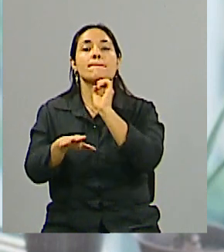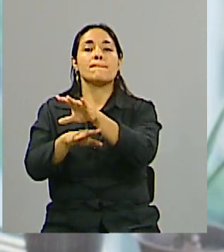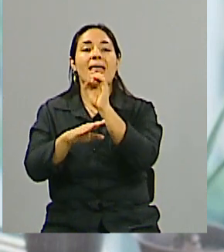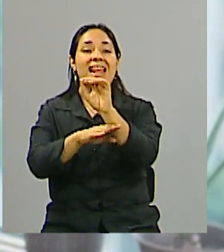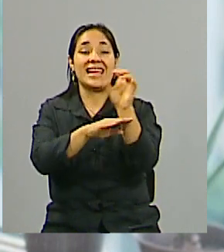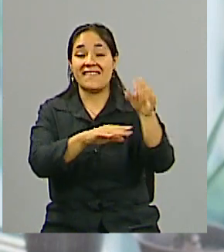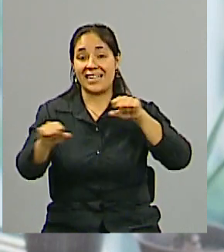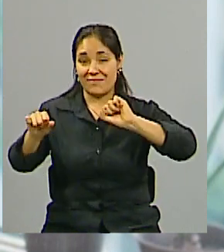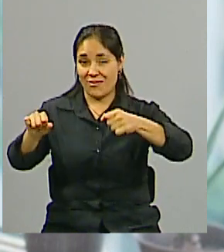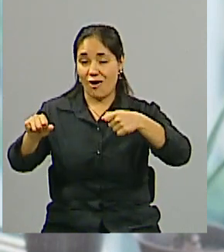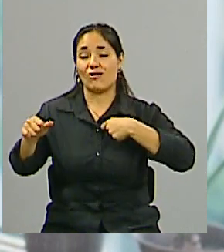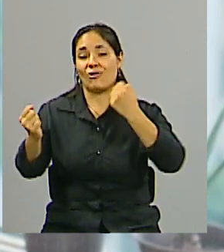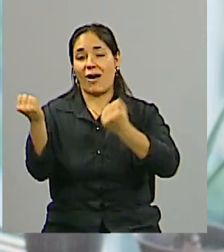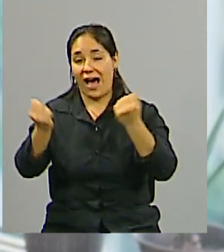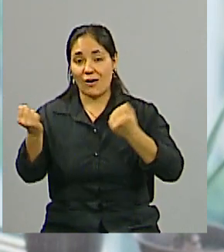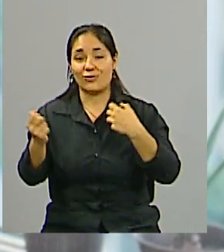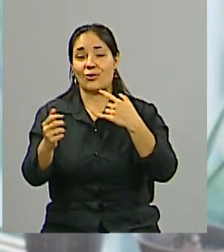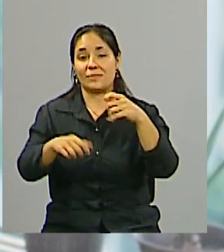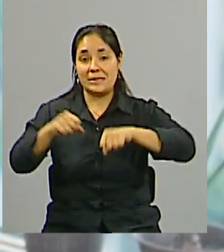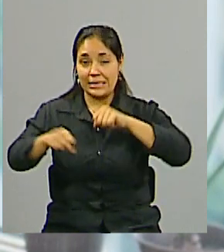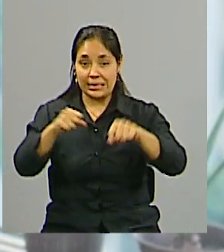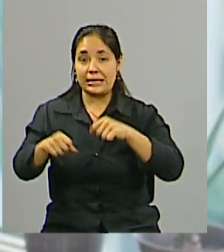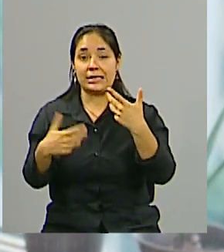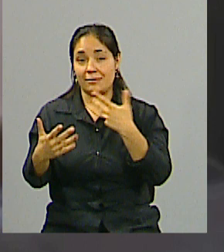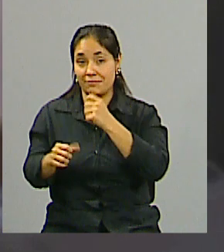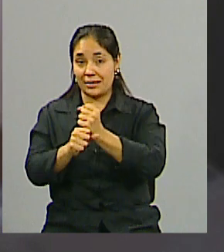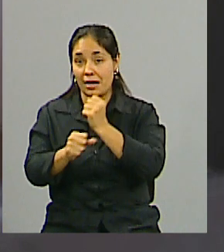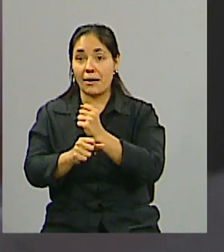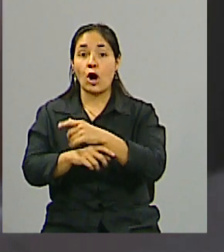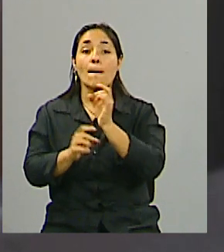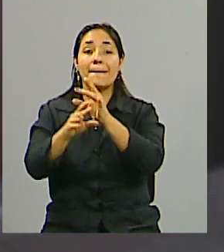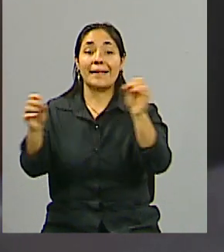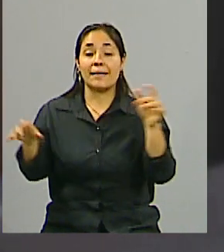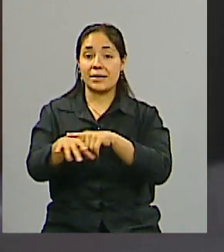las peores cuestiones que tienen, las